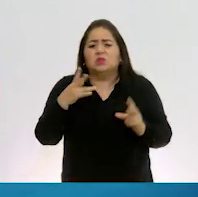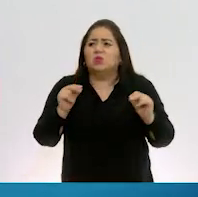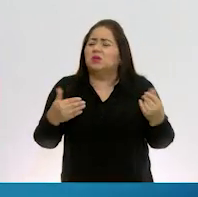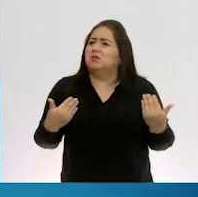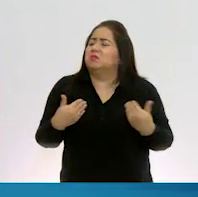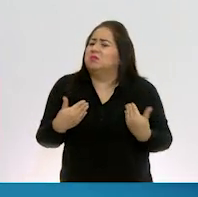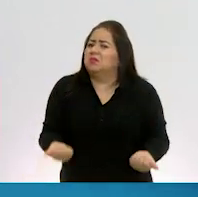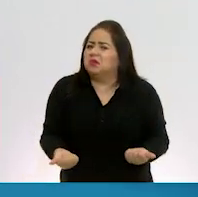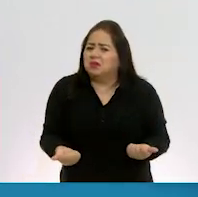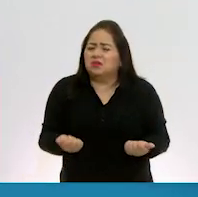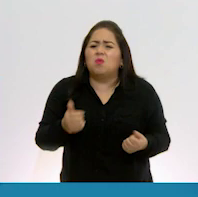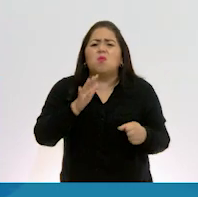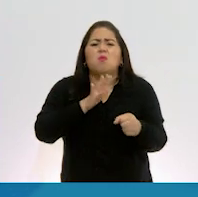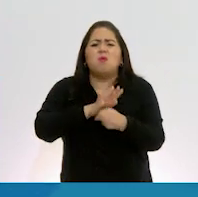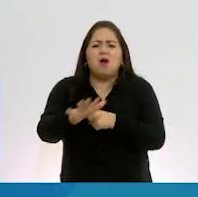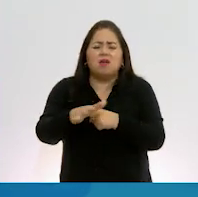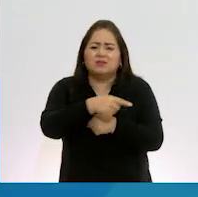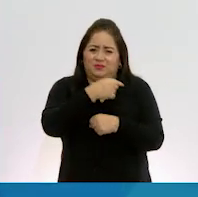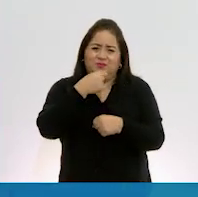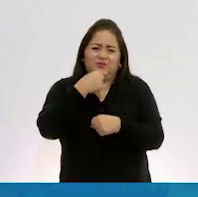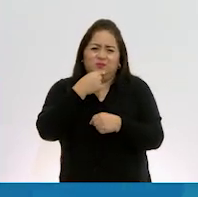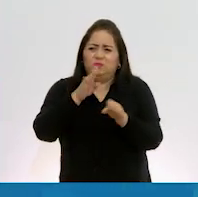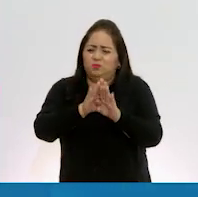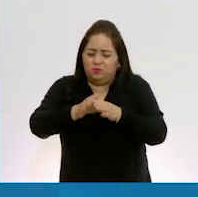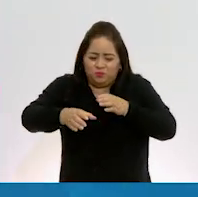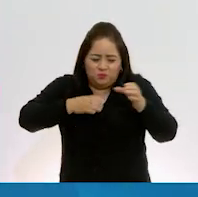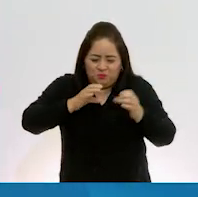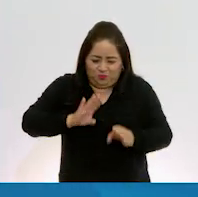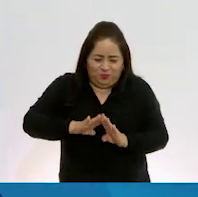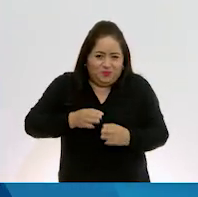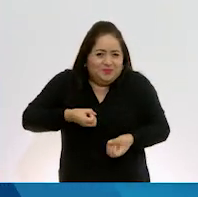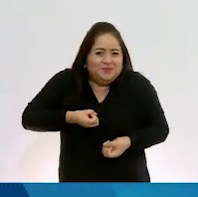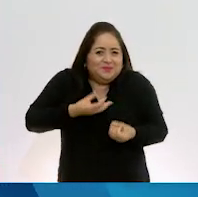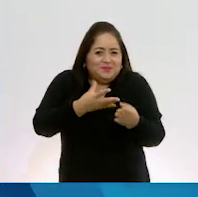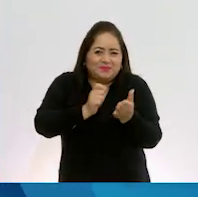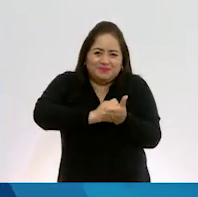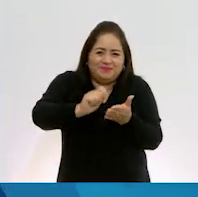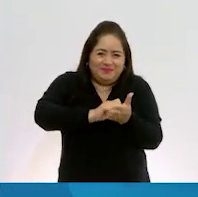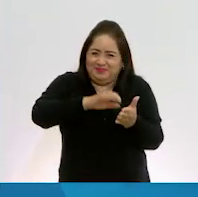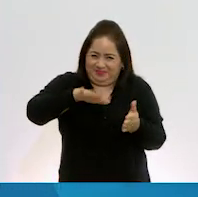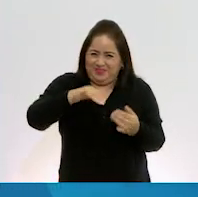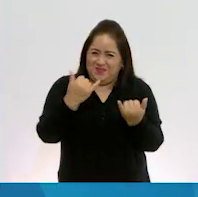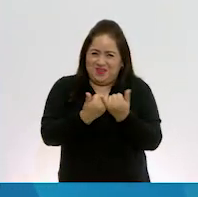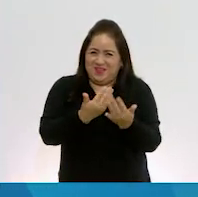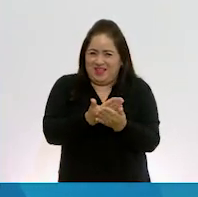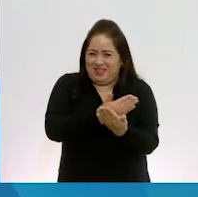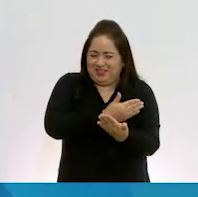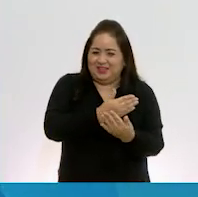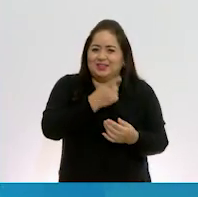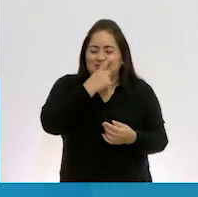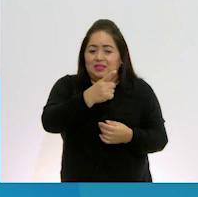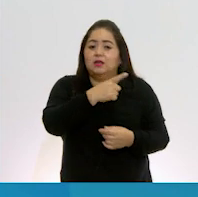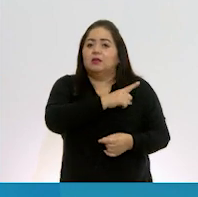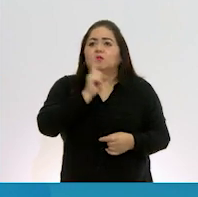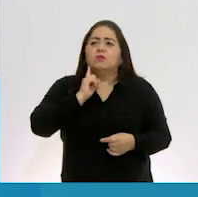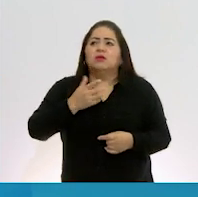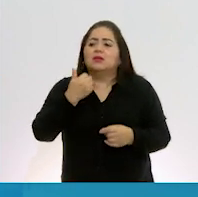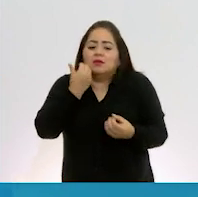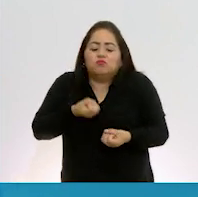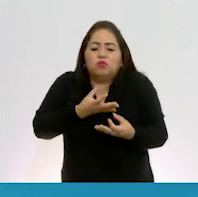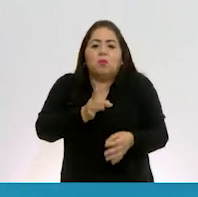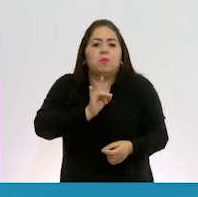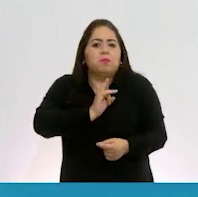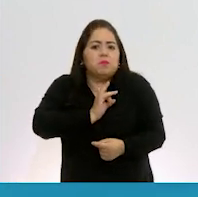incomprendida y la única forma en que podía comunicar todas esas emociones como el miedo, la